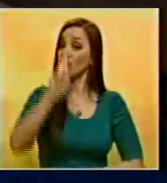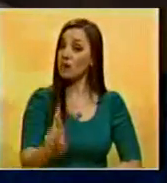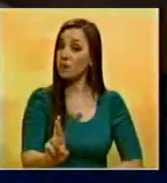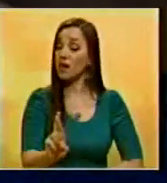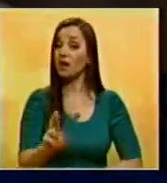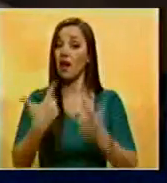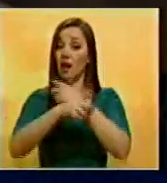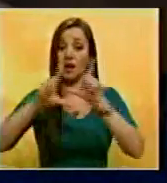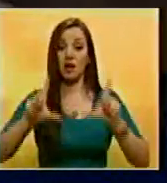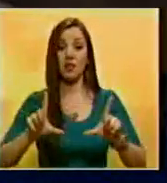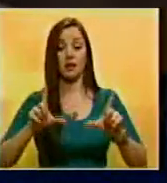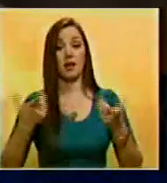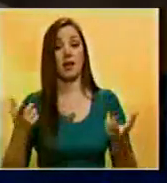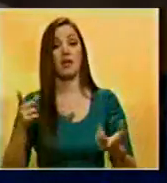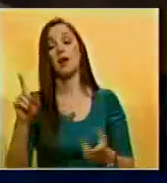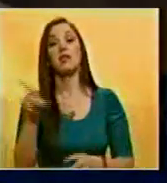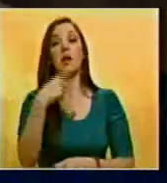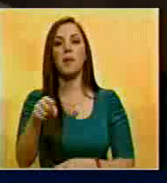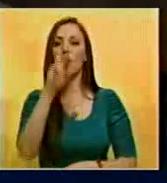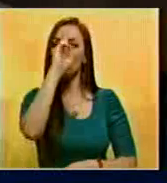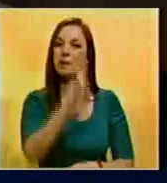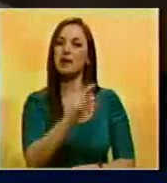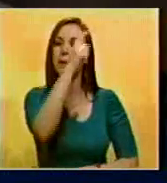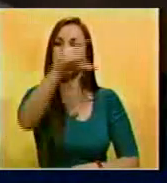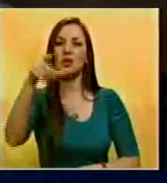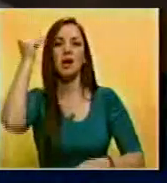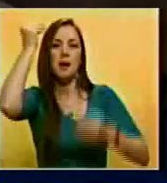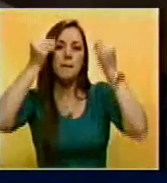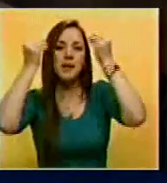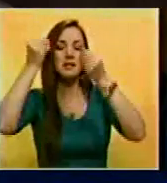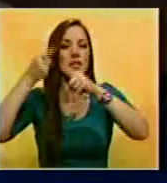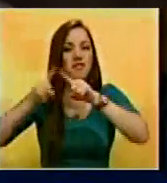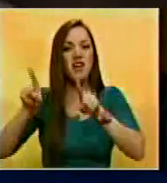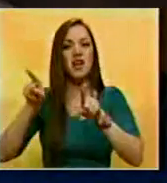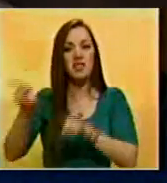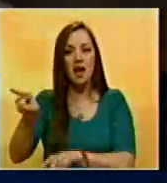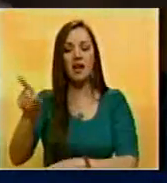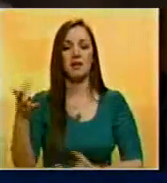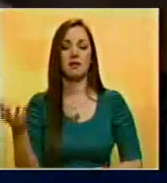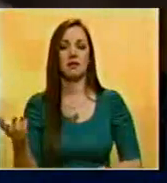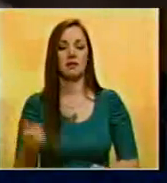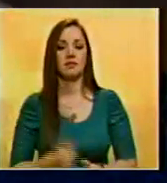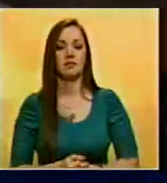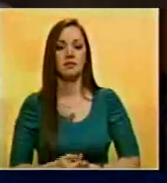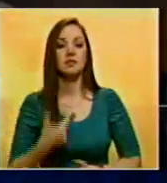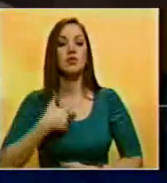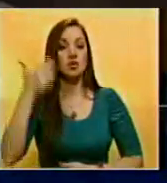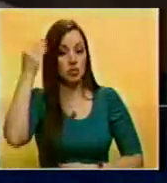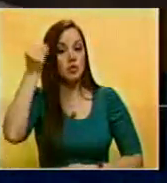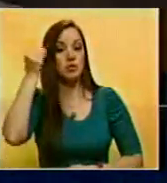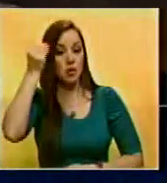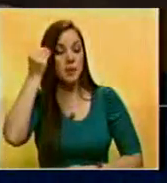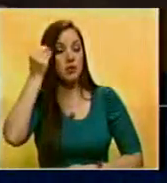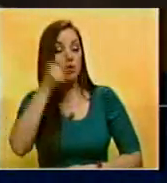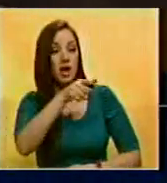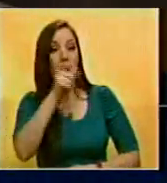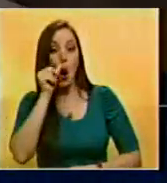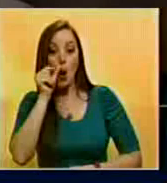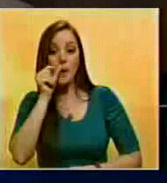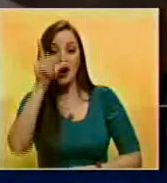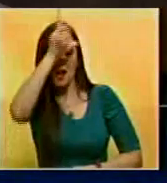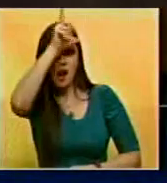derechos de sus disidentes políticos. La existe hoy en Mercosur. Creo que lo que está pasando con Leopoldo